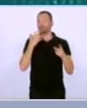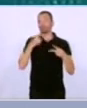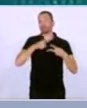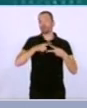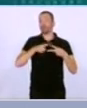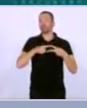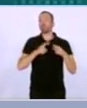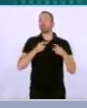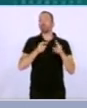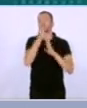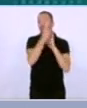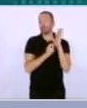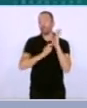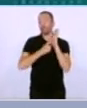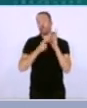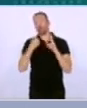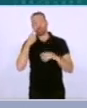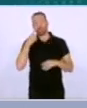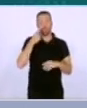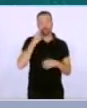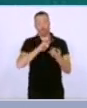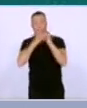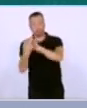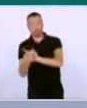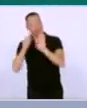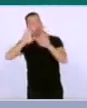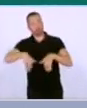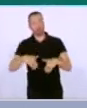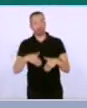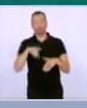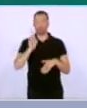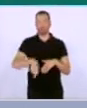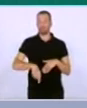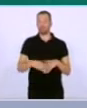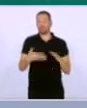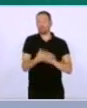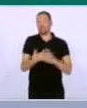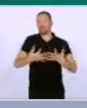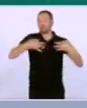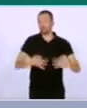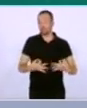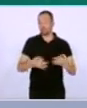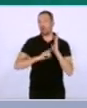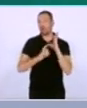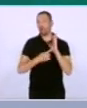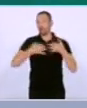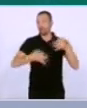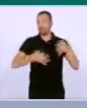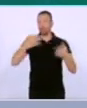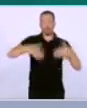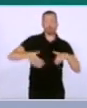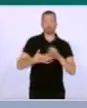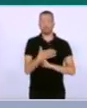infección pues al final se transforma en lo que es inseguridad jurídica Y por supuesto no podremos atraer la inversión